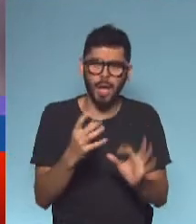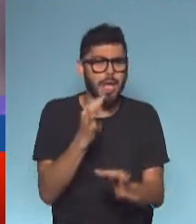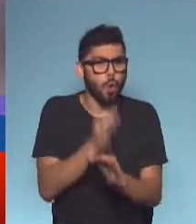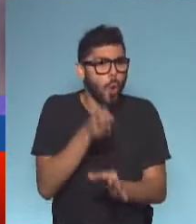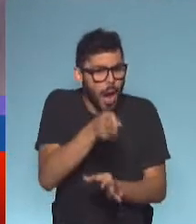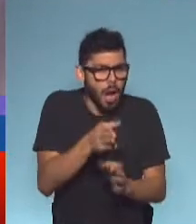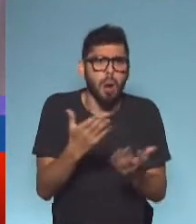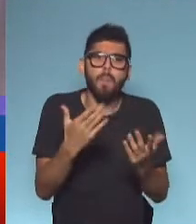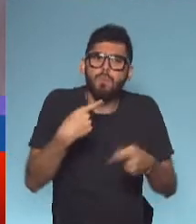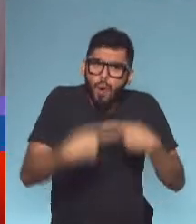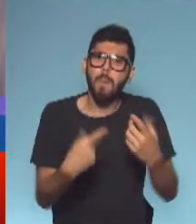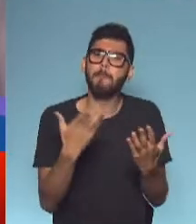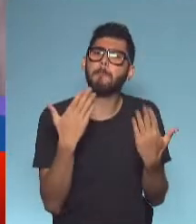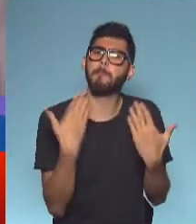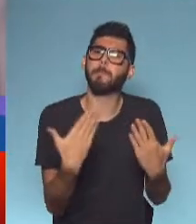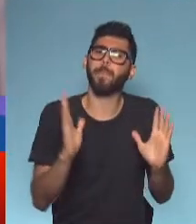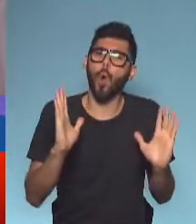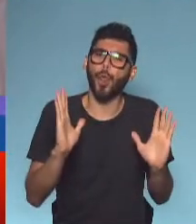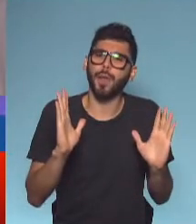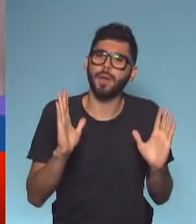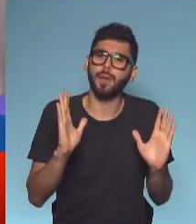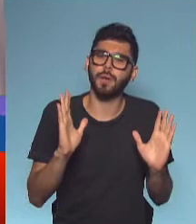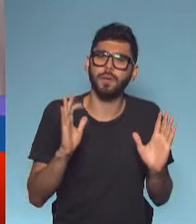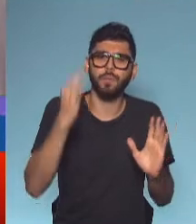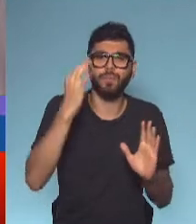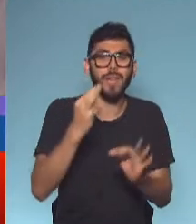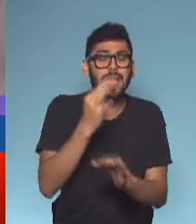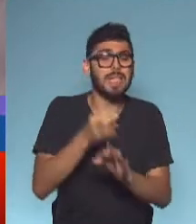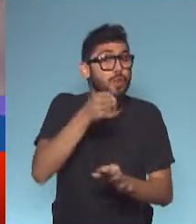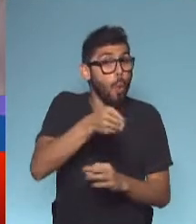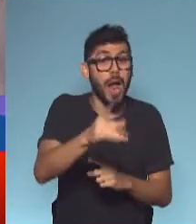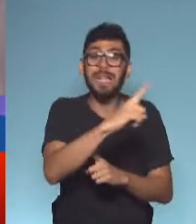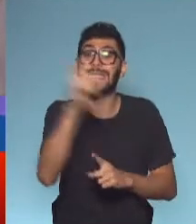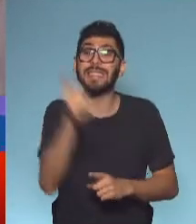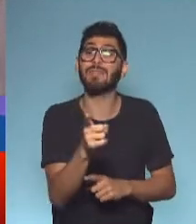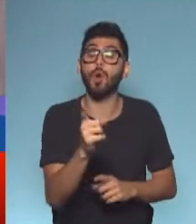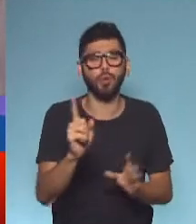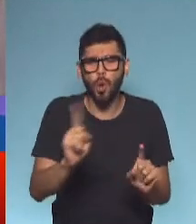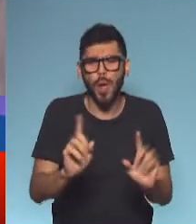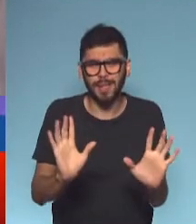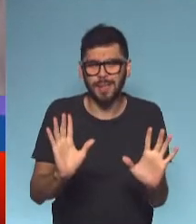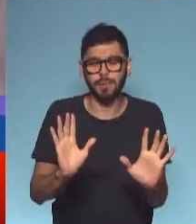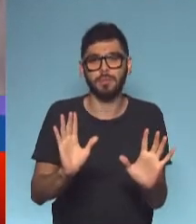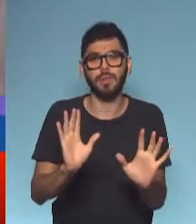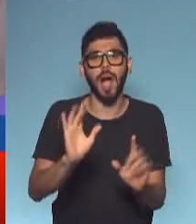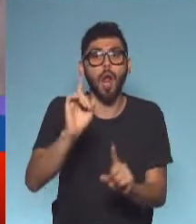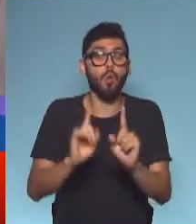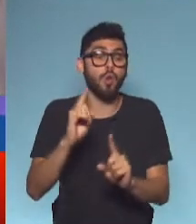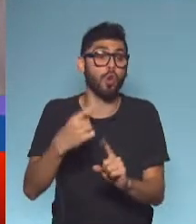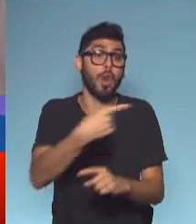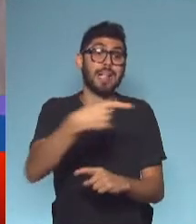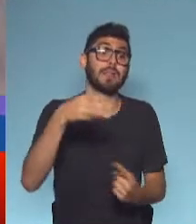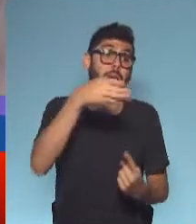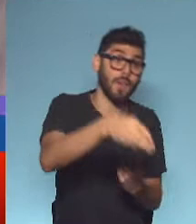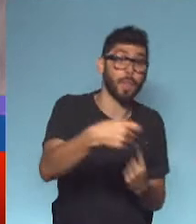como la están haciendo. En ningún caso la presencialidad es absoluta. Hay casos de alumnos que van una semana sí, otra